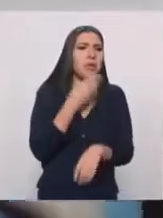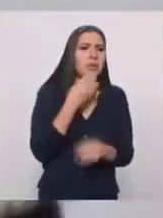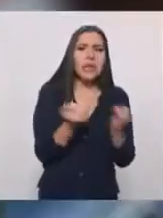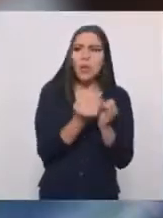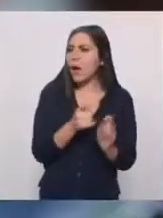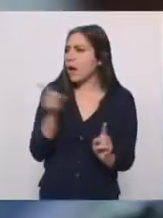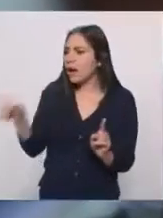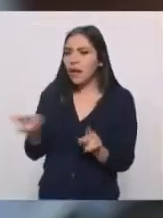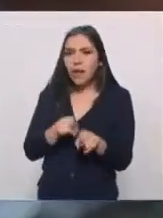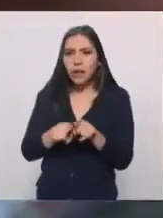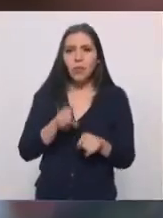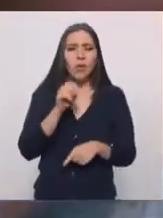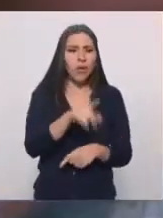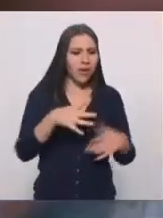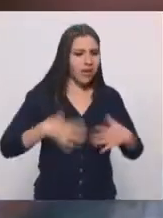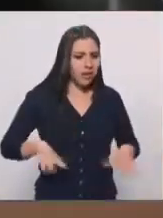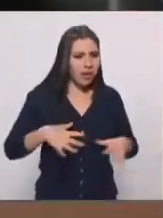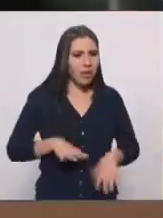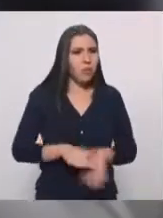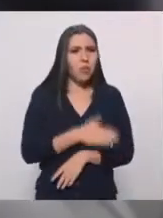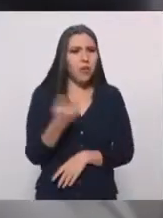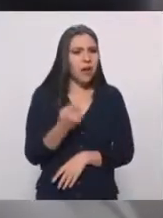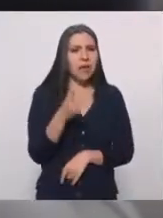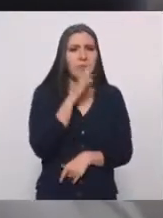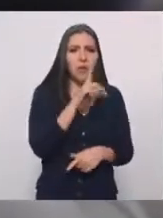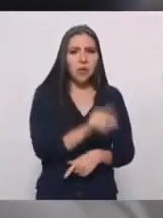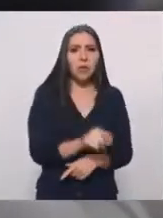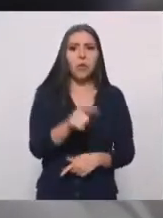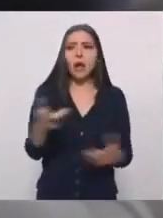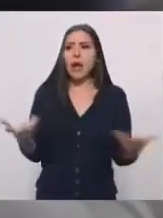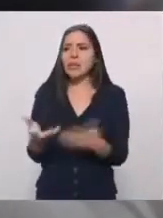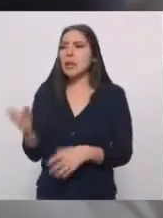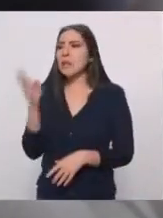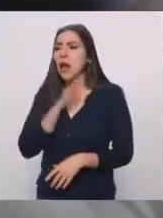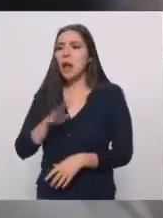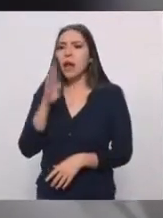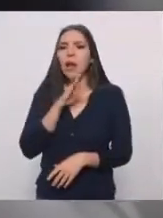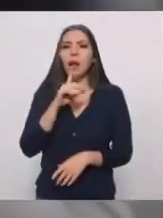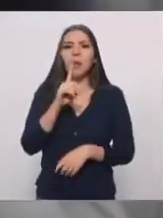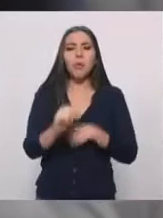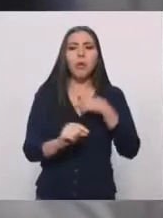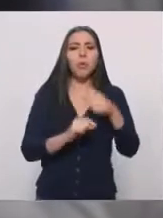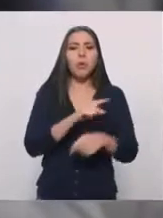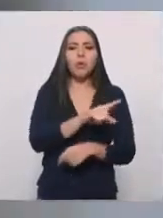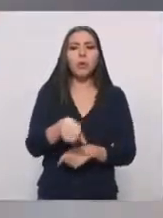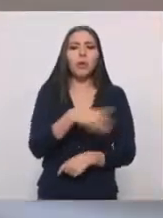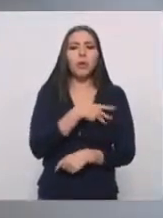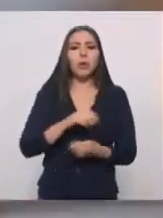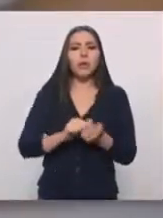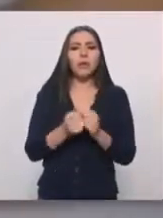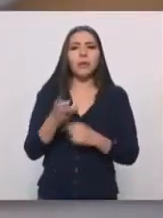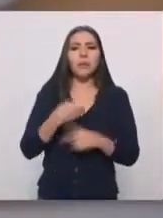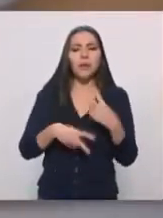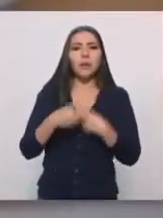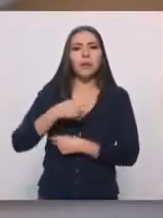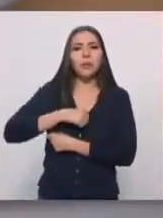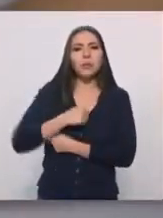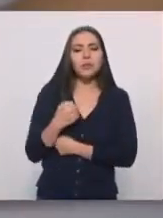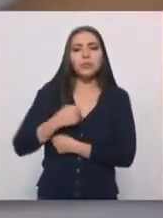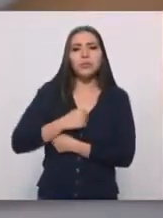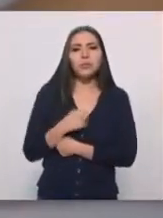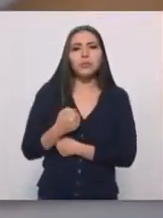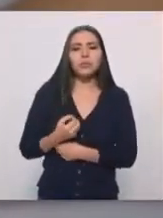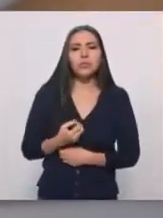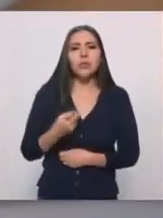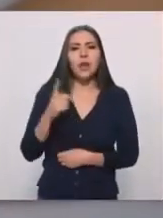O eso que haces está mal. Pues bueno, son cosas que van afectando a los hijos y a veces, sobre todo los niños pequeños, pues